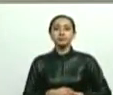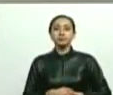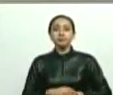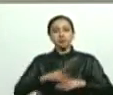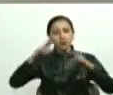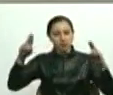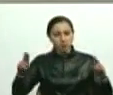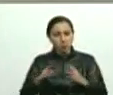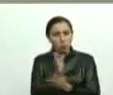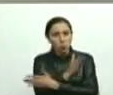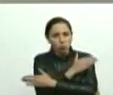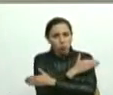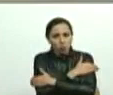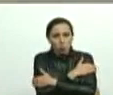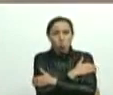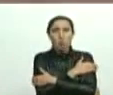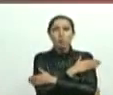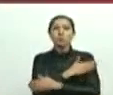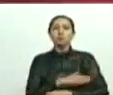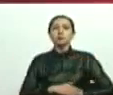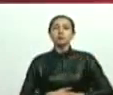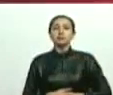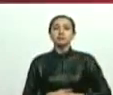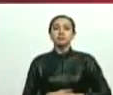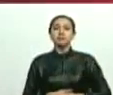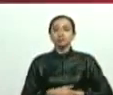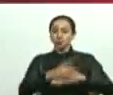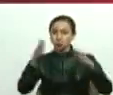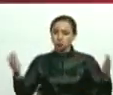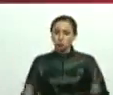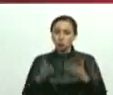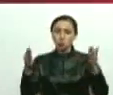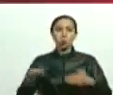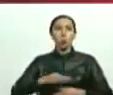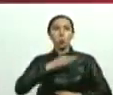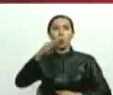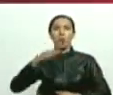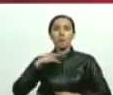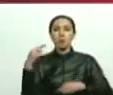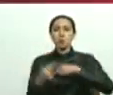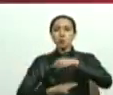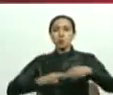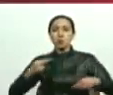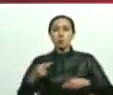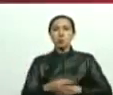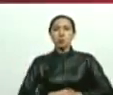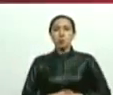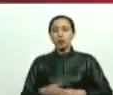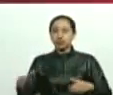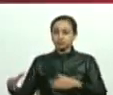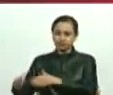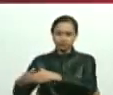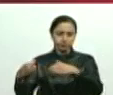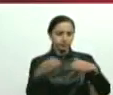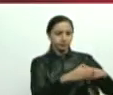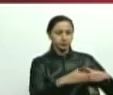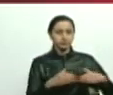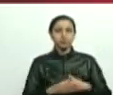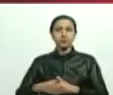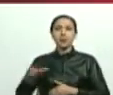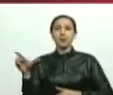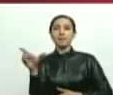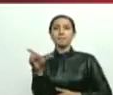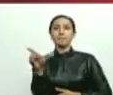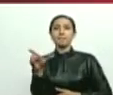reencuentro, la reunificación y el reimpulso del espíritu revolucionario de las bases del Partido Socialista Unido